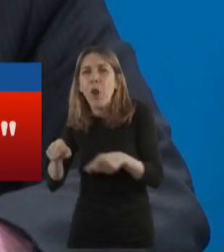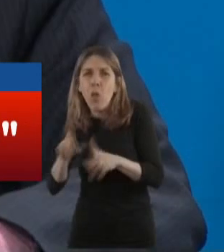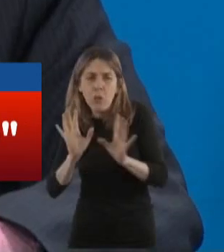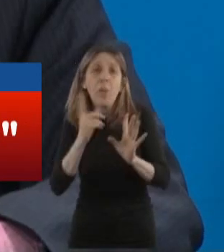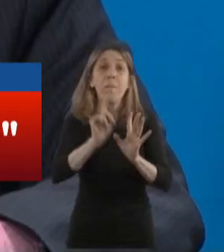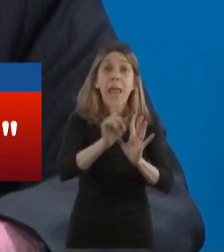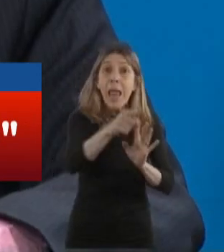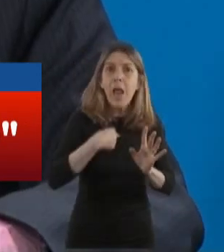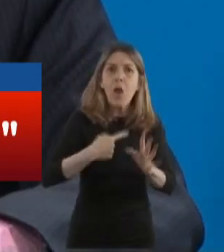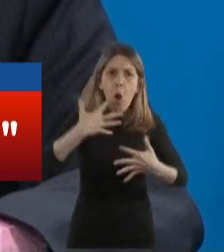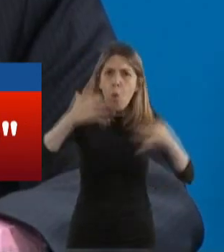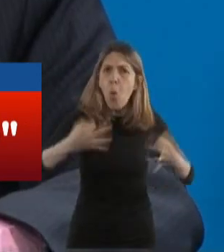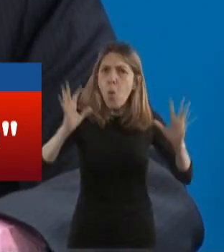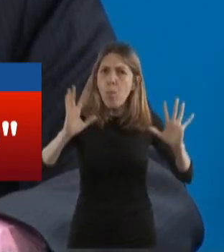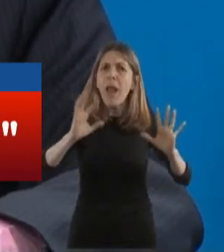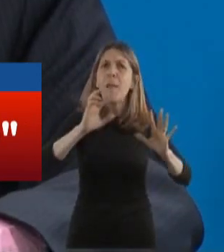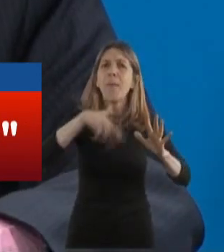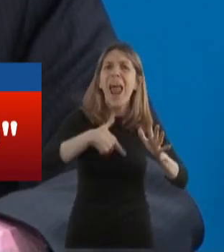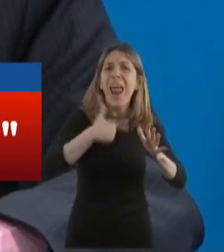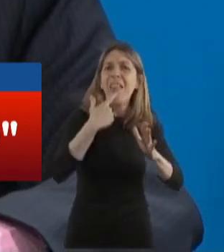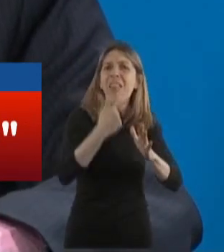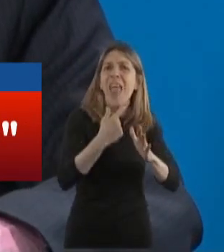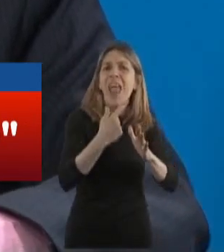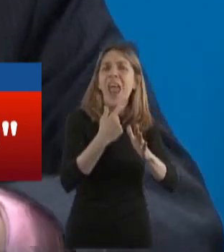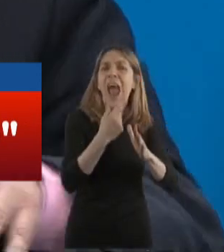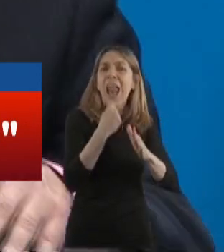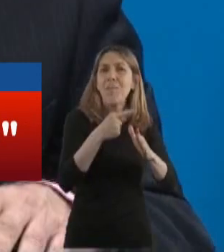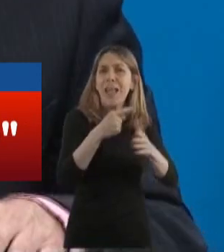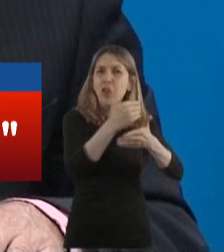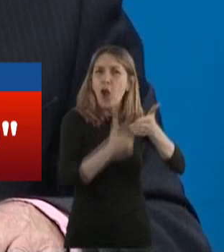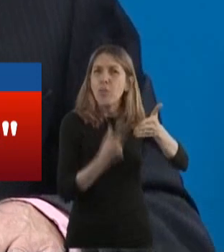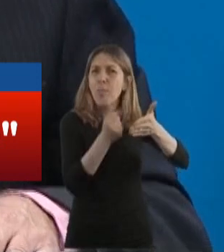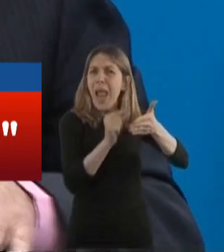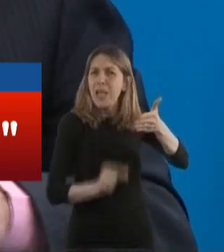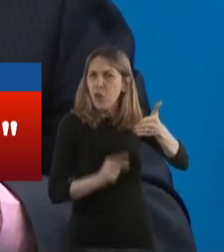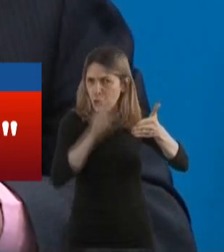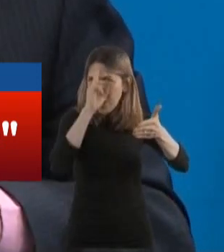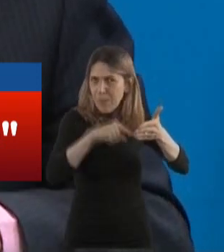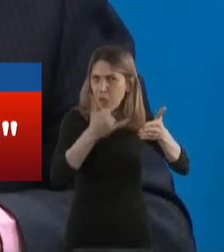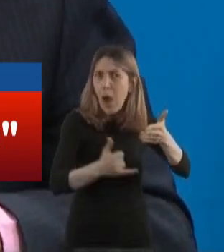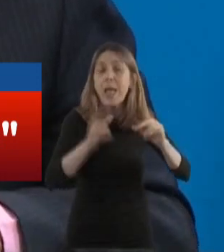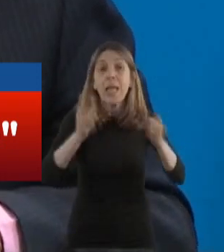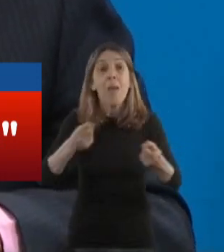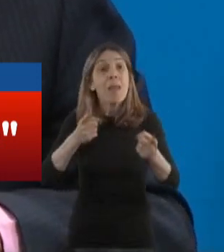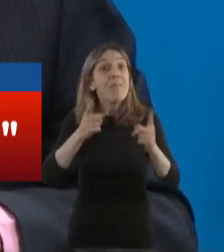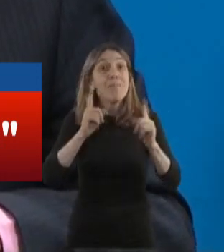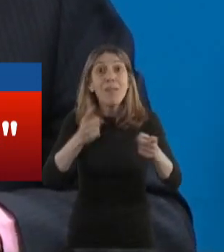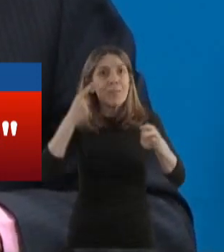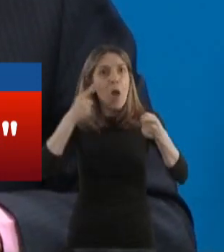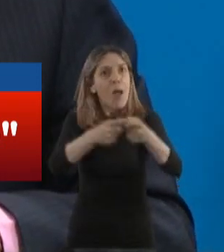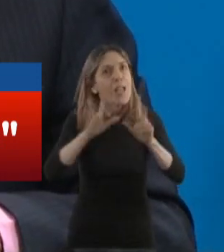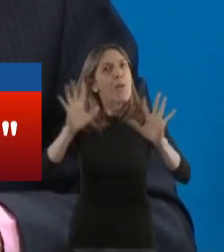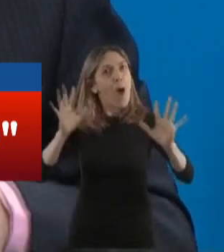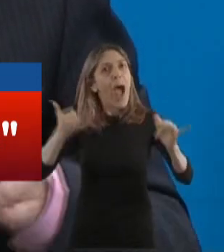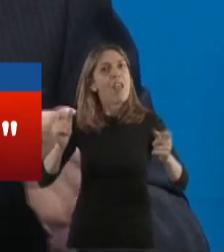el nivel de cumplimiento del programa de alimentos es alto y tenemos la misma expectativa por la predisposición mostrada por el